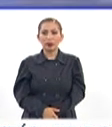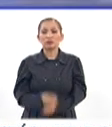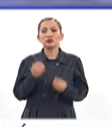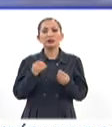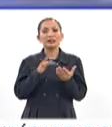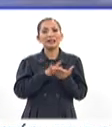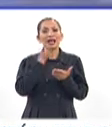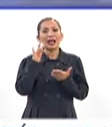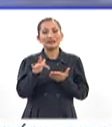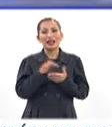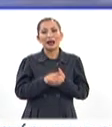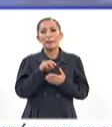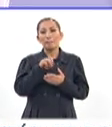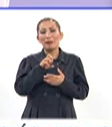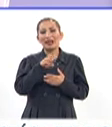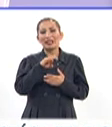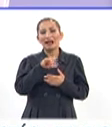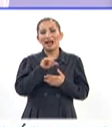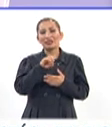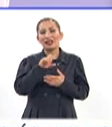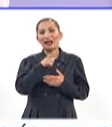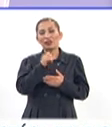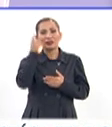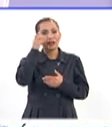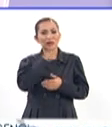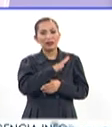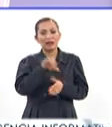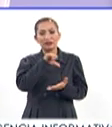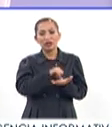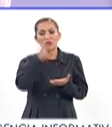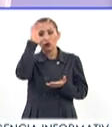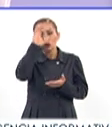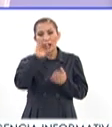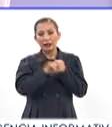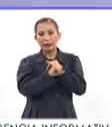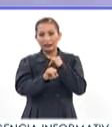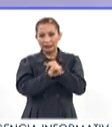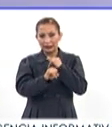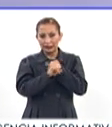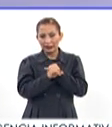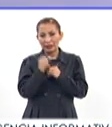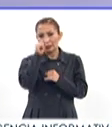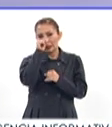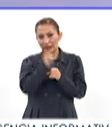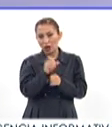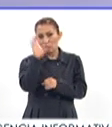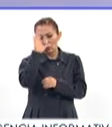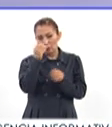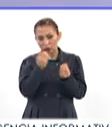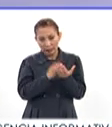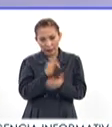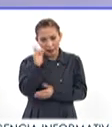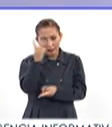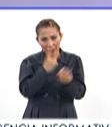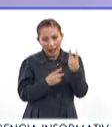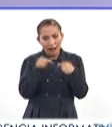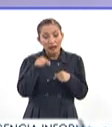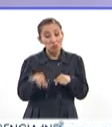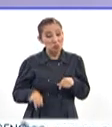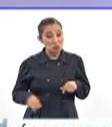Te agradecemos muchísimo, Mariana Delgado, directora general del Centro de Cultura Digital de la Secretaría de Cultura. Gracias por estar con